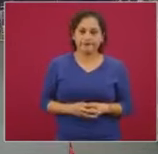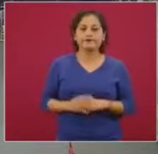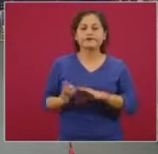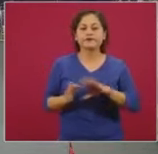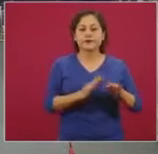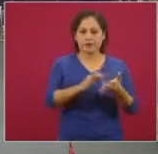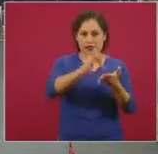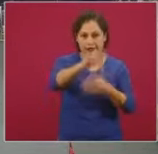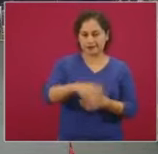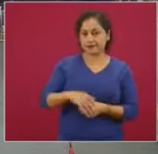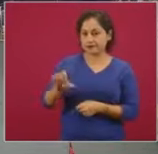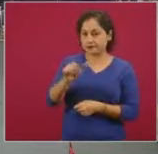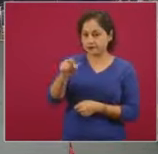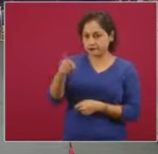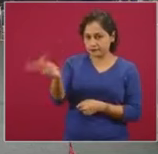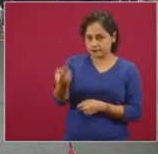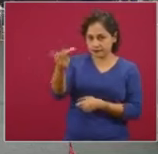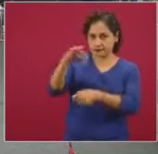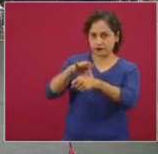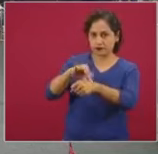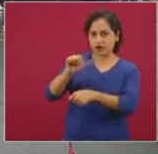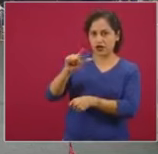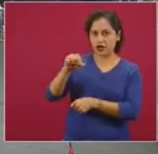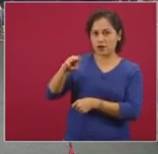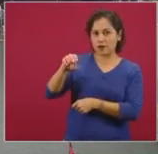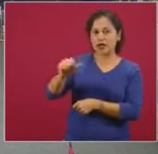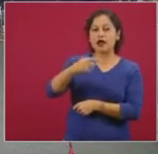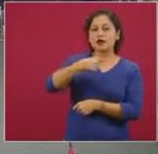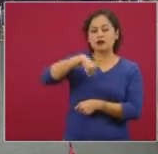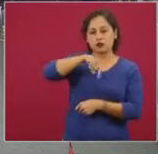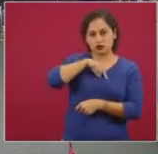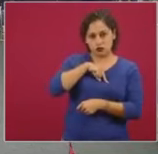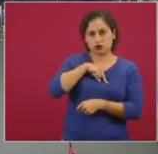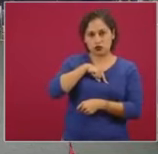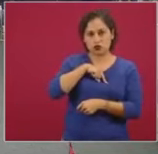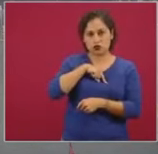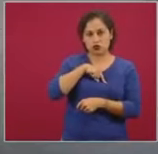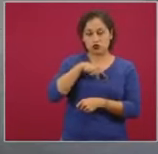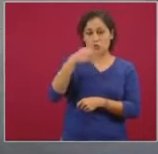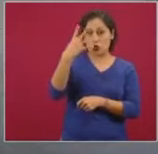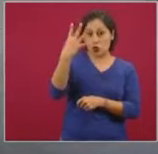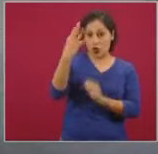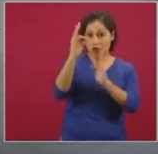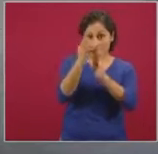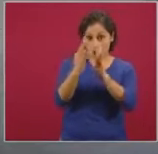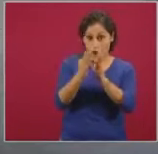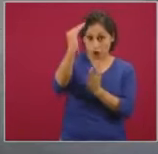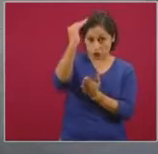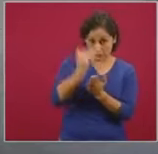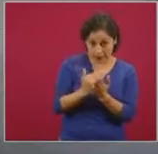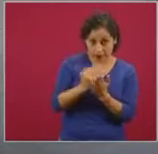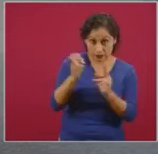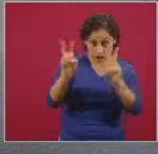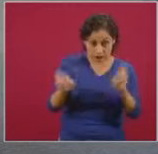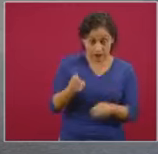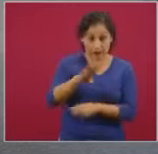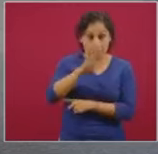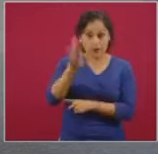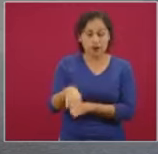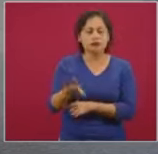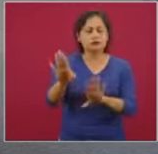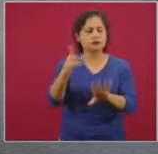Lomía, bajamos 4 puntos en comparación de muerte, o sea, habíamos disminuido un